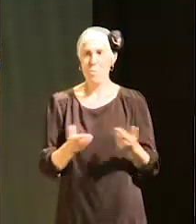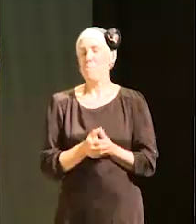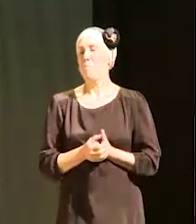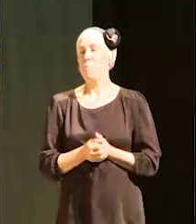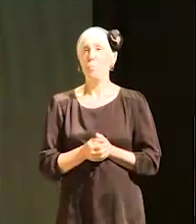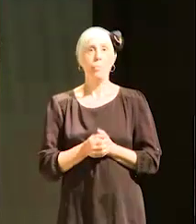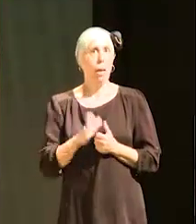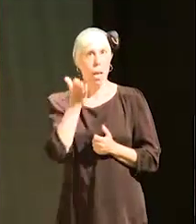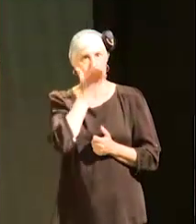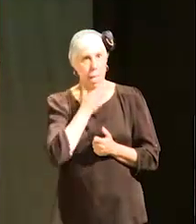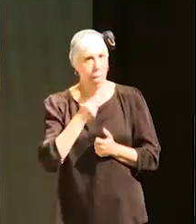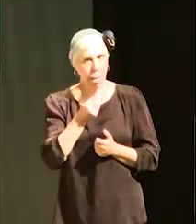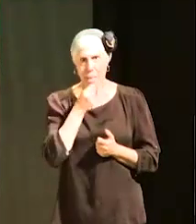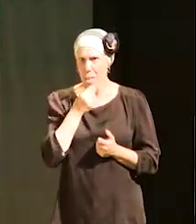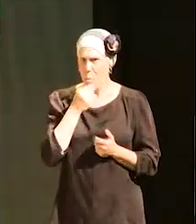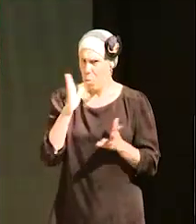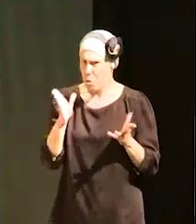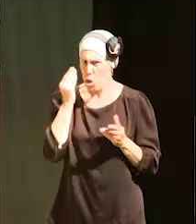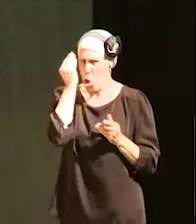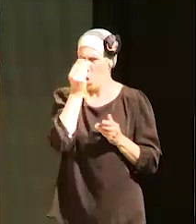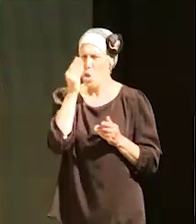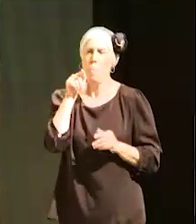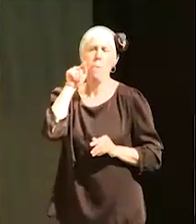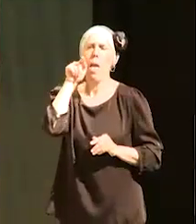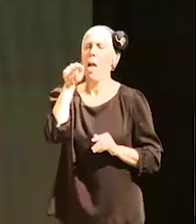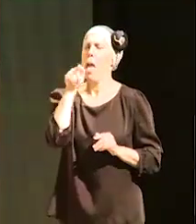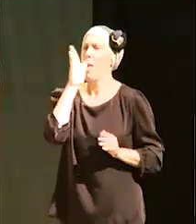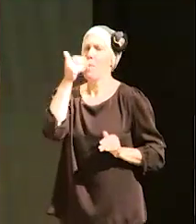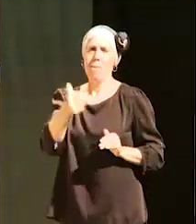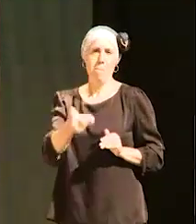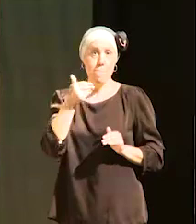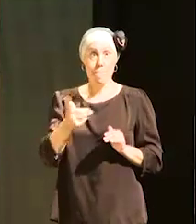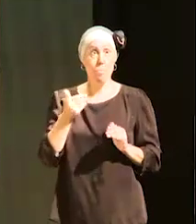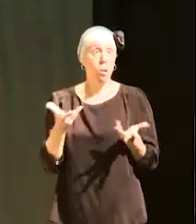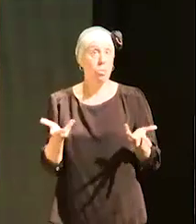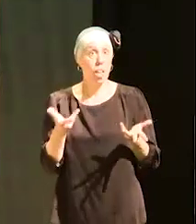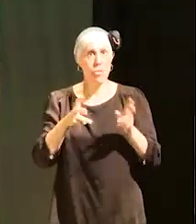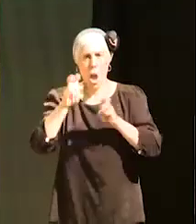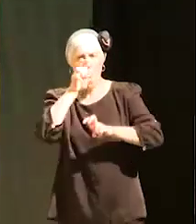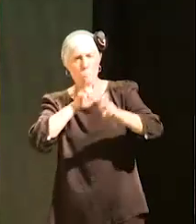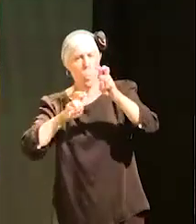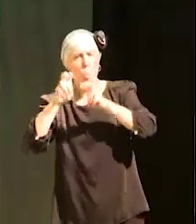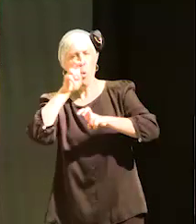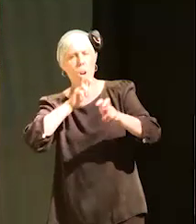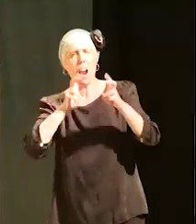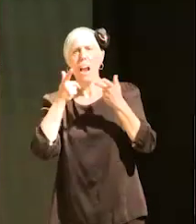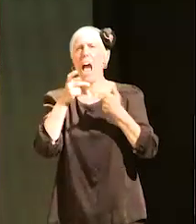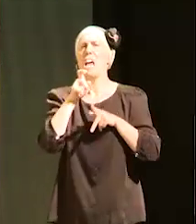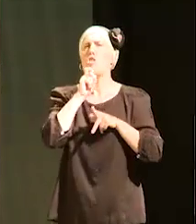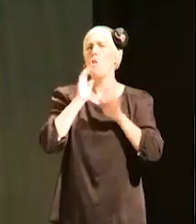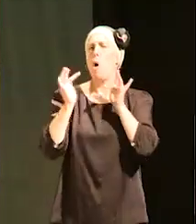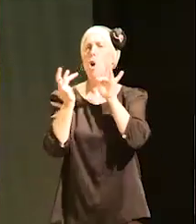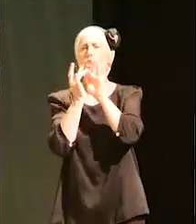hermoso hermoso y yo creo que esa es una clave también como la de buscar formas distintas de relacionarnos